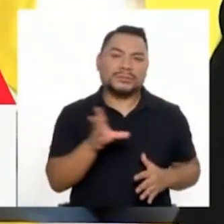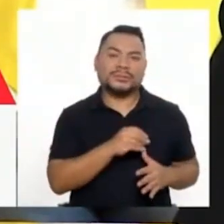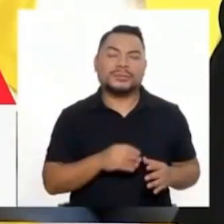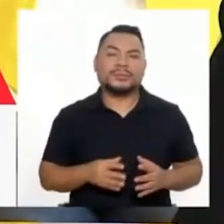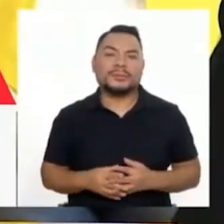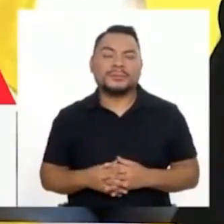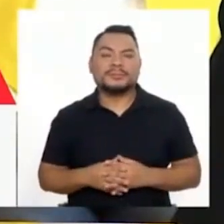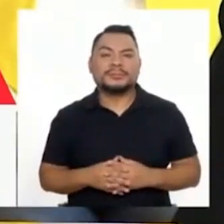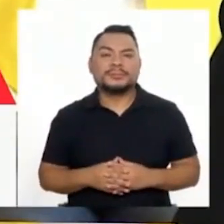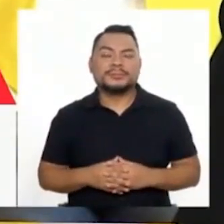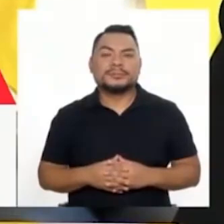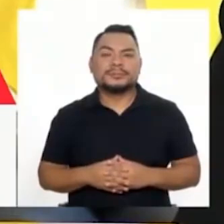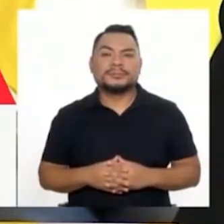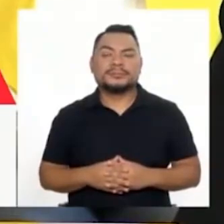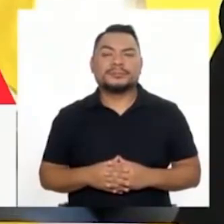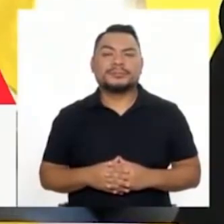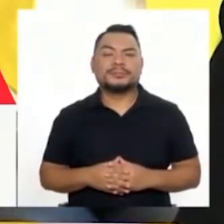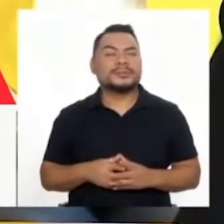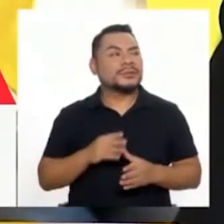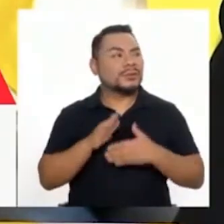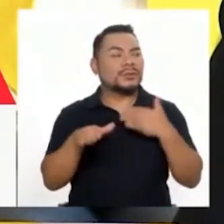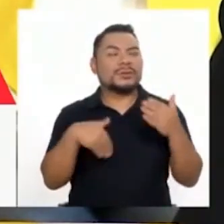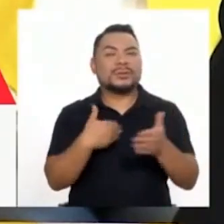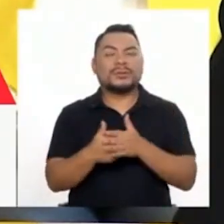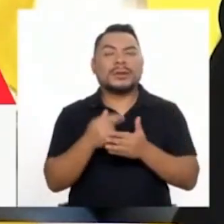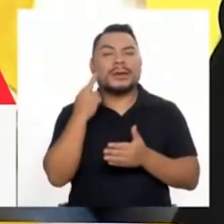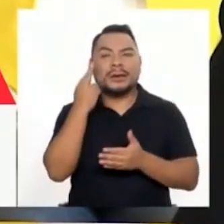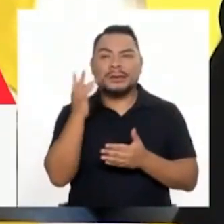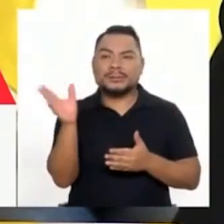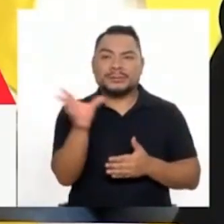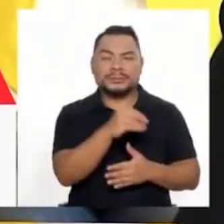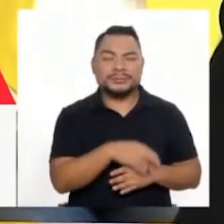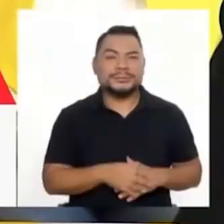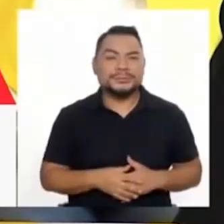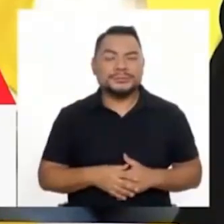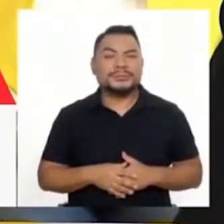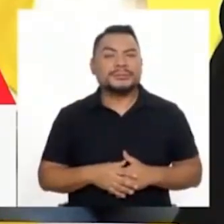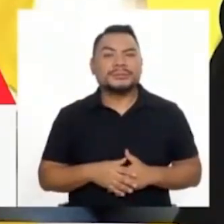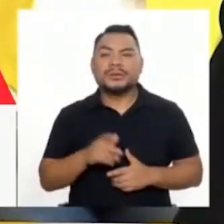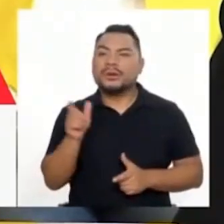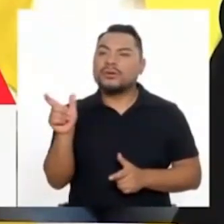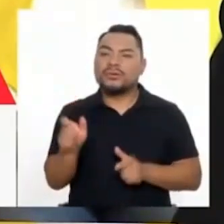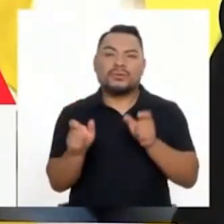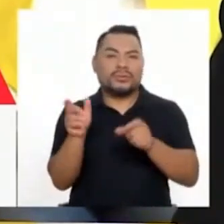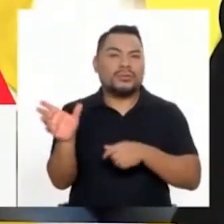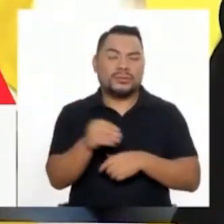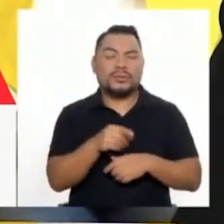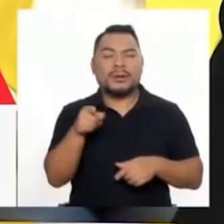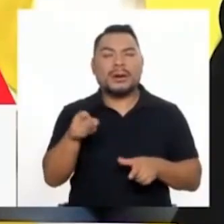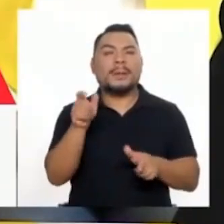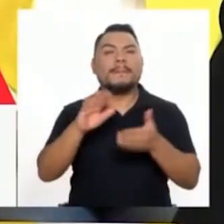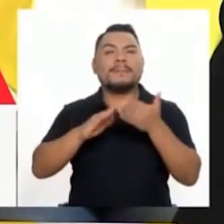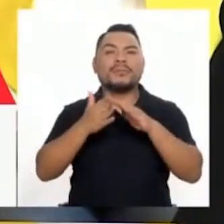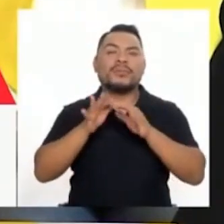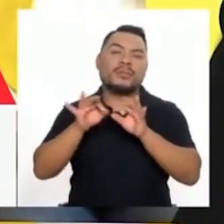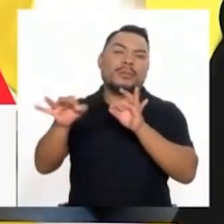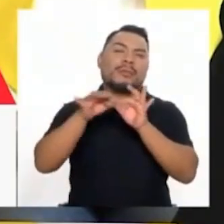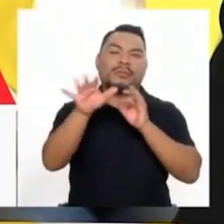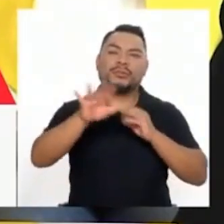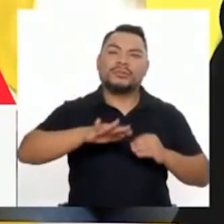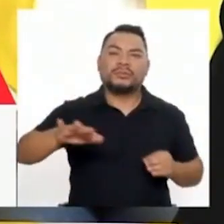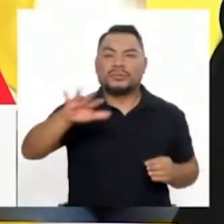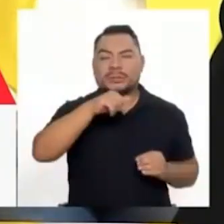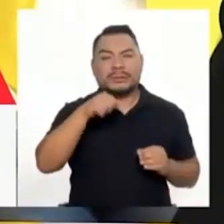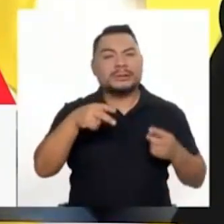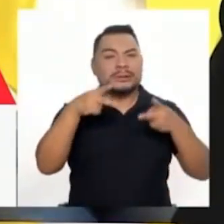peruanos, a todas las sangres, a todos nuestros hermanos del Perú profundo, de